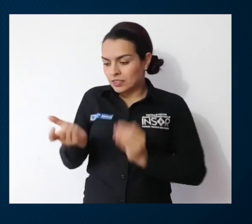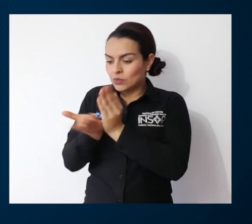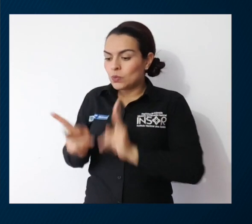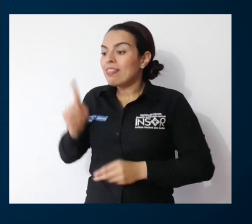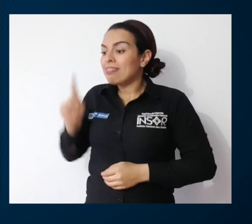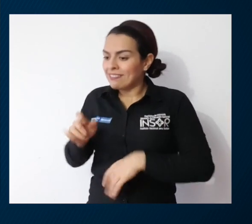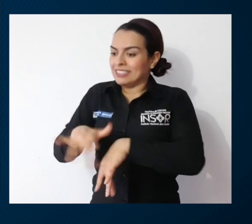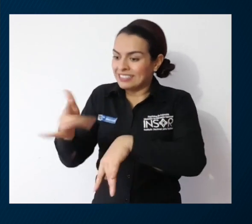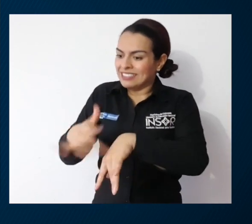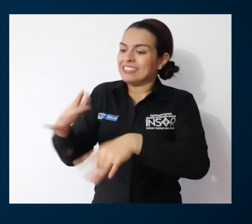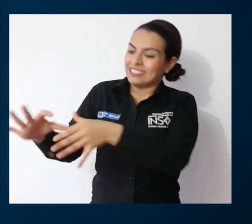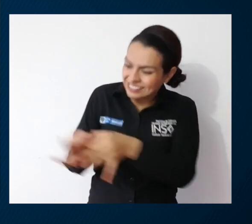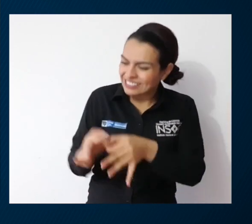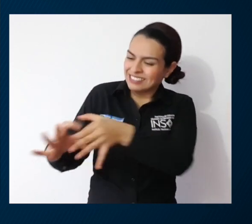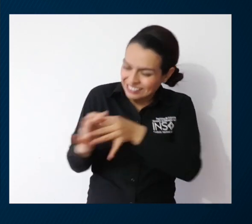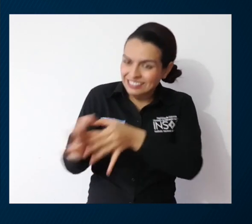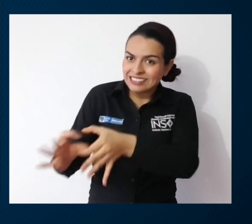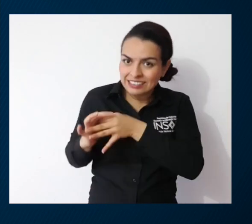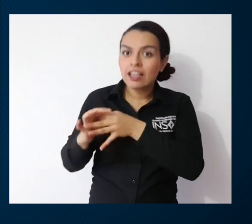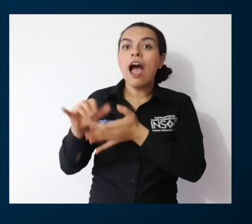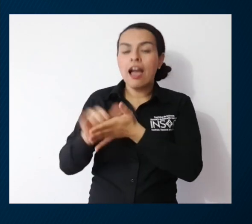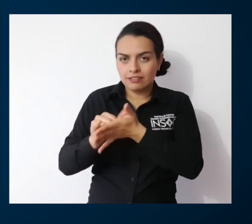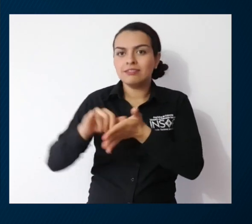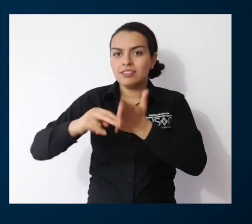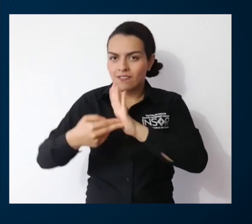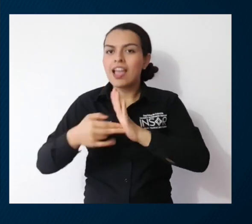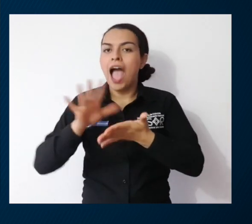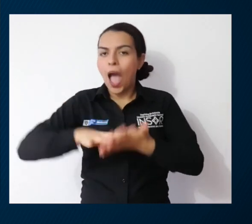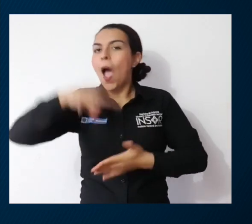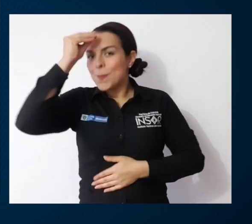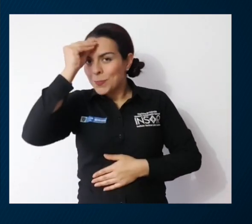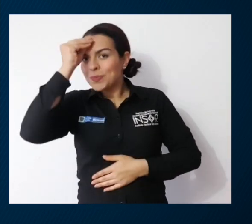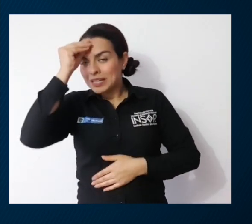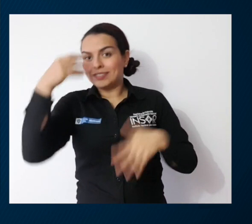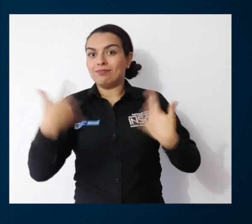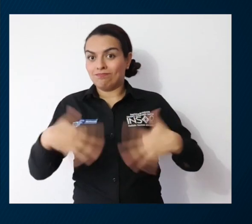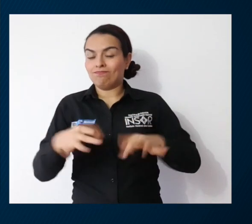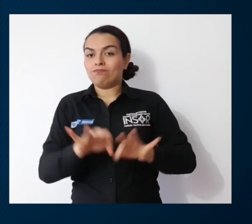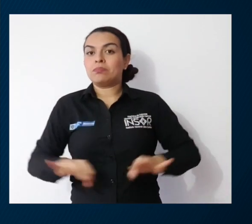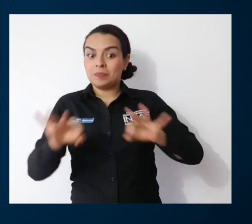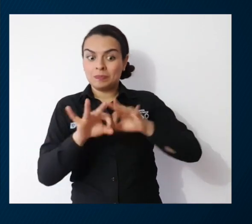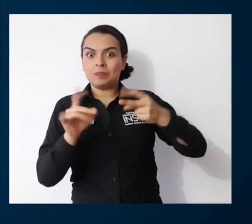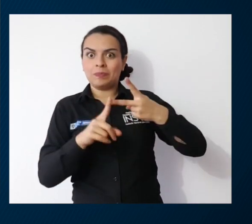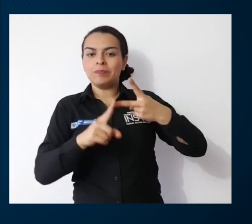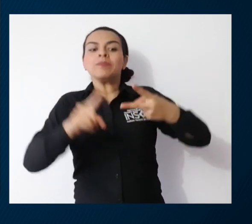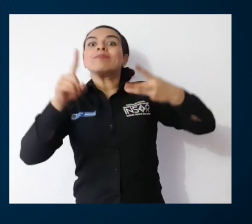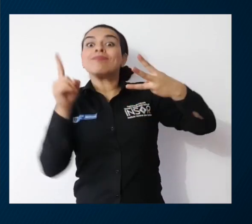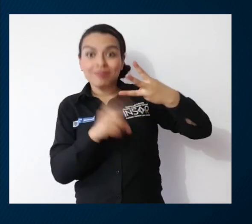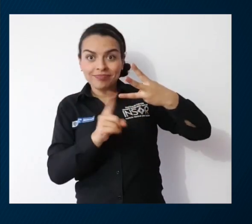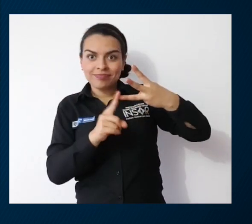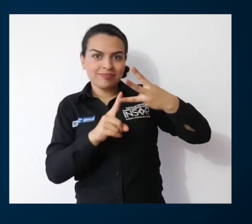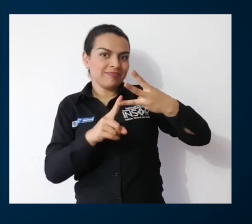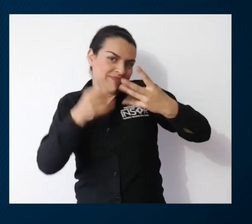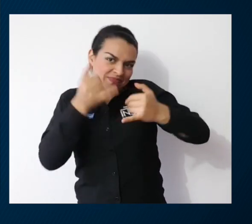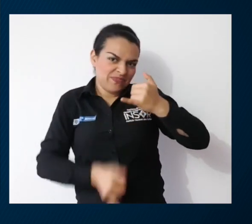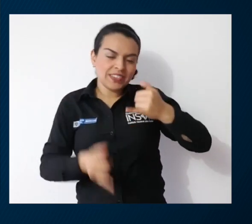esté interesado y lo logre, etcétera. Yo creo que ahí hay esos dos aprendizajes fundamentales. Y un tercero para cerrar,